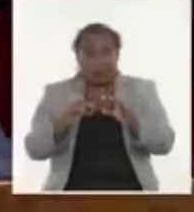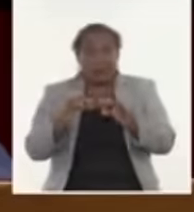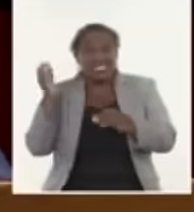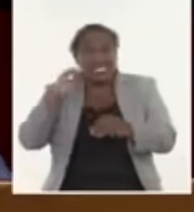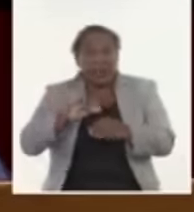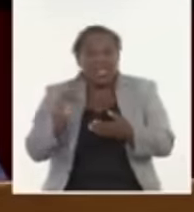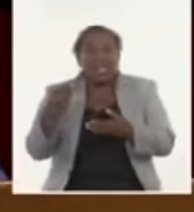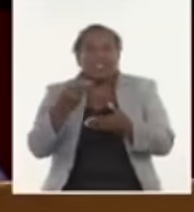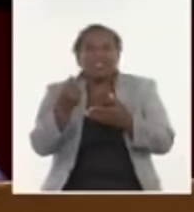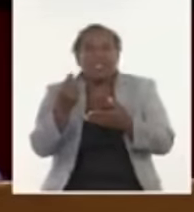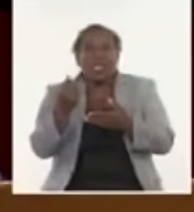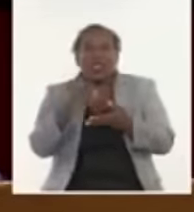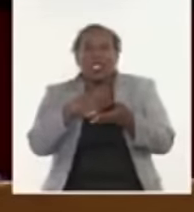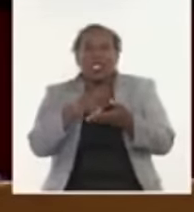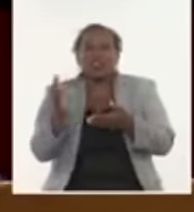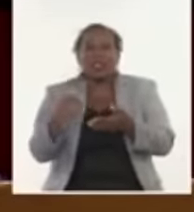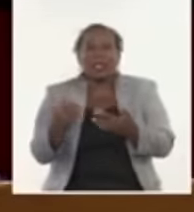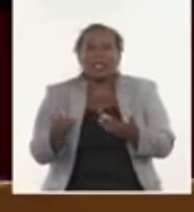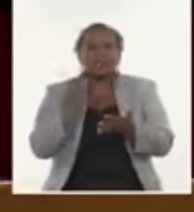Ahora,